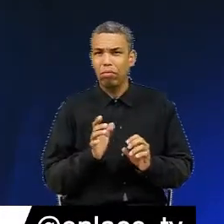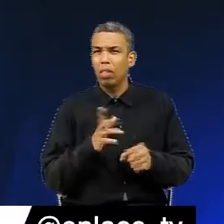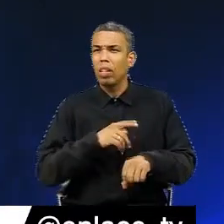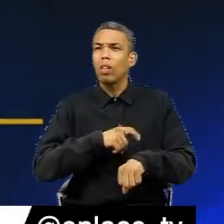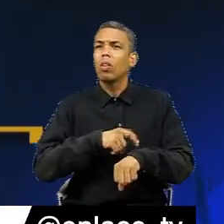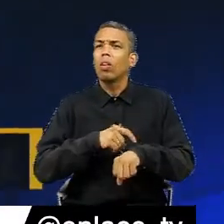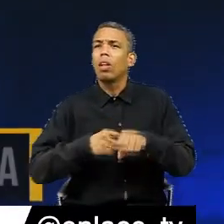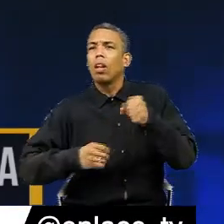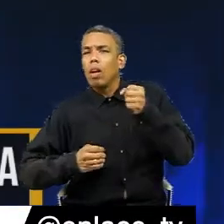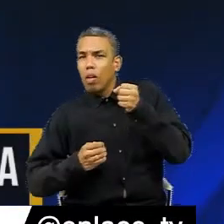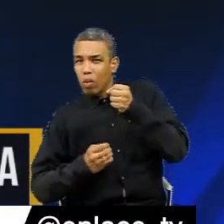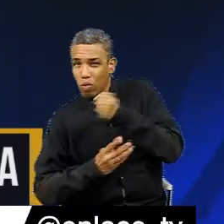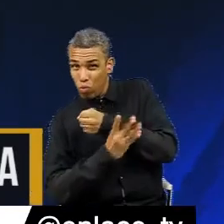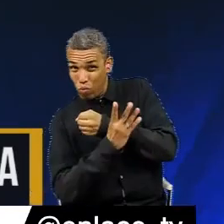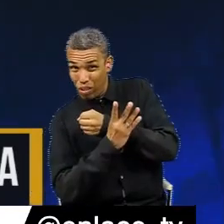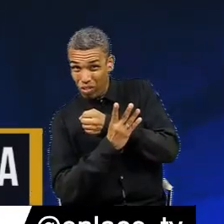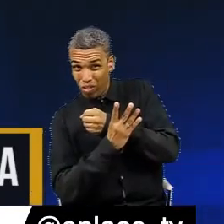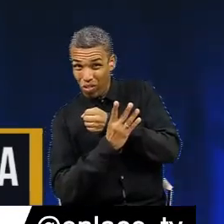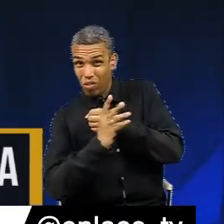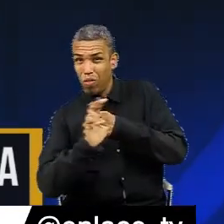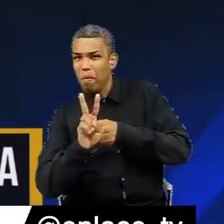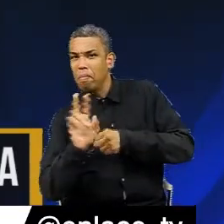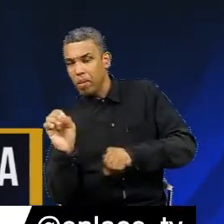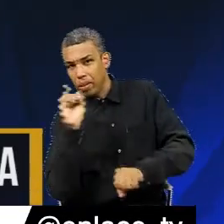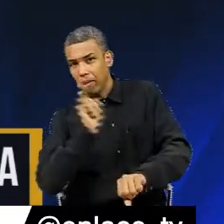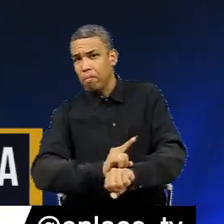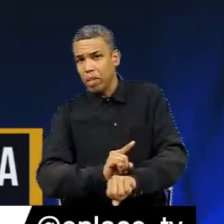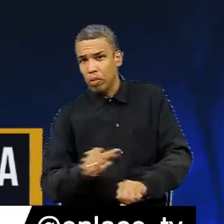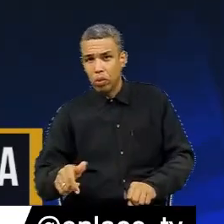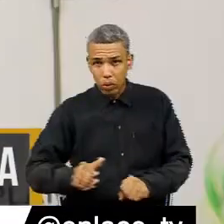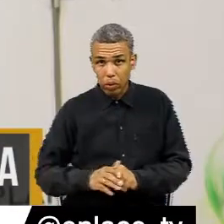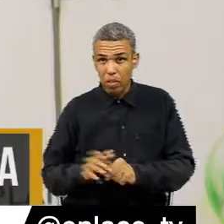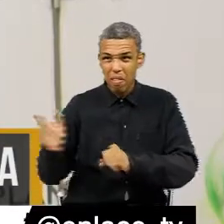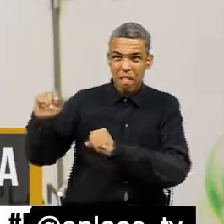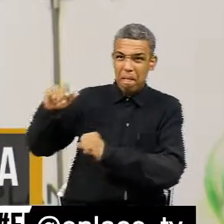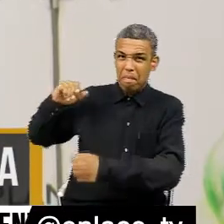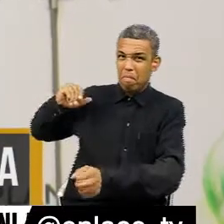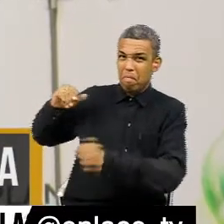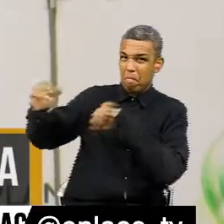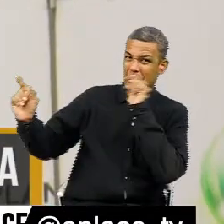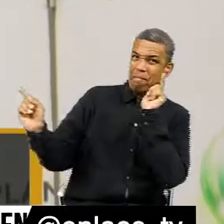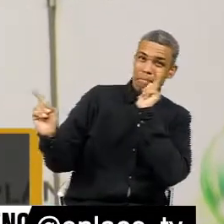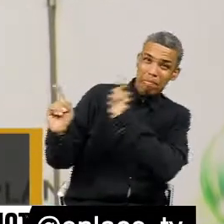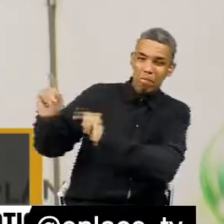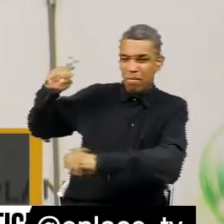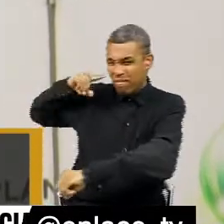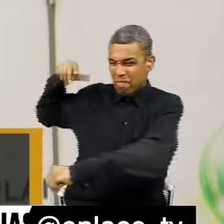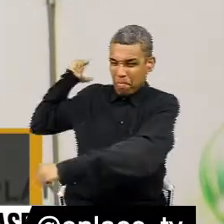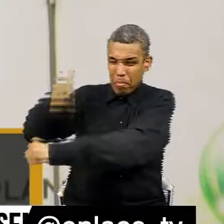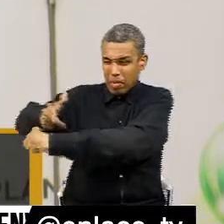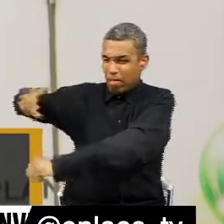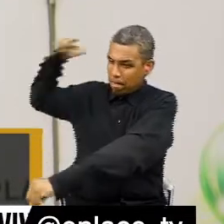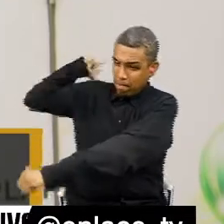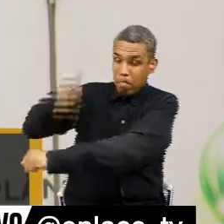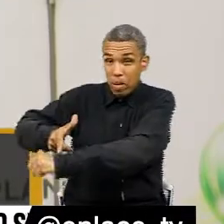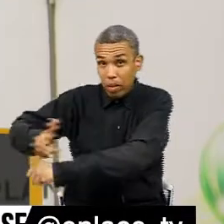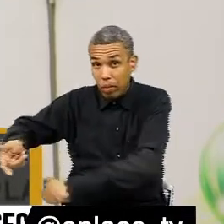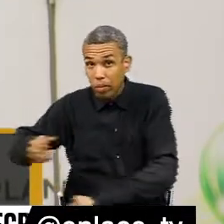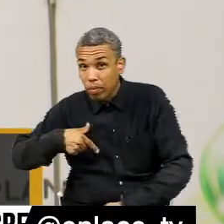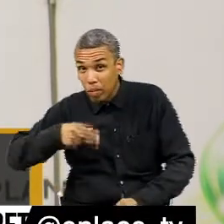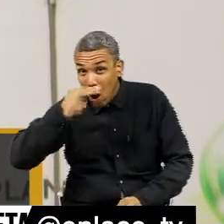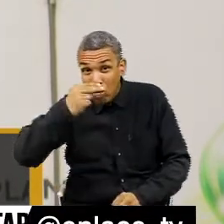este lunes al interior de la residencia de la víctima y en presencia de sus tres hijos. Captura a un individuo de 35 años quien a las 4:20 de la